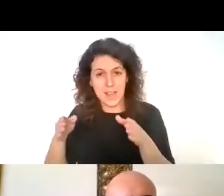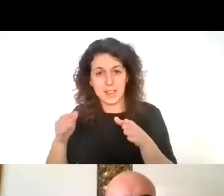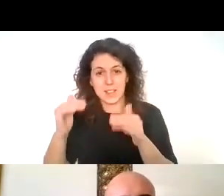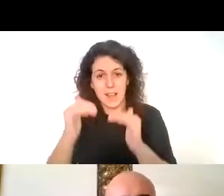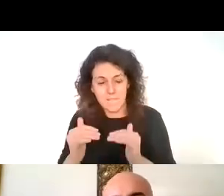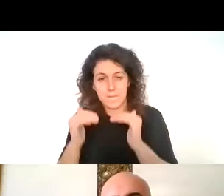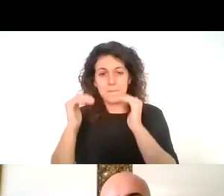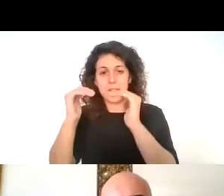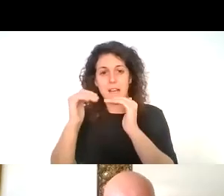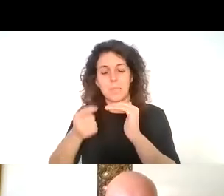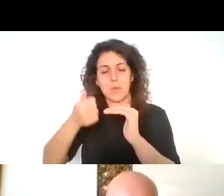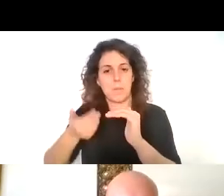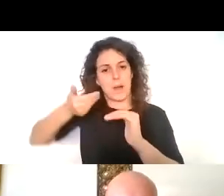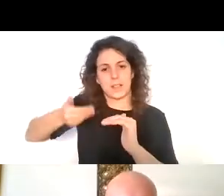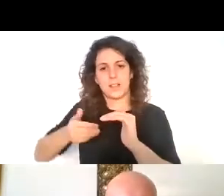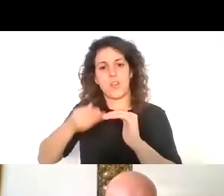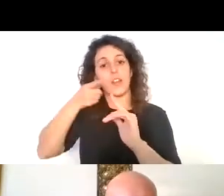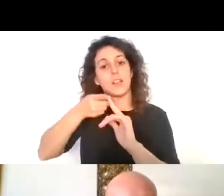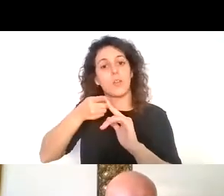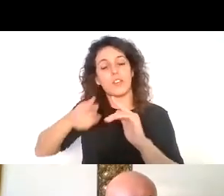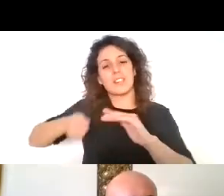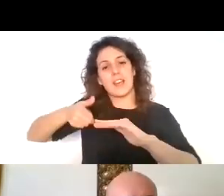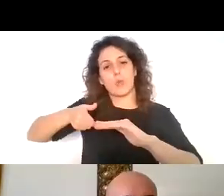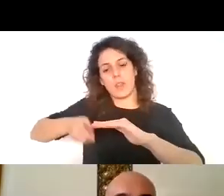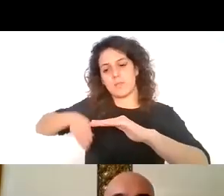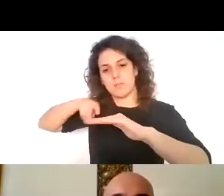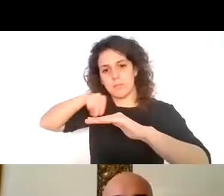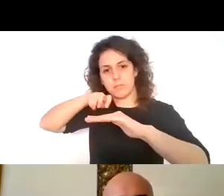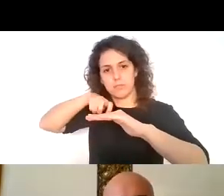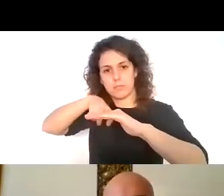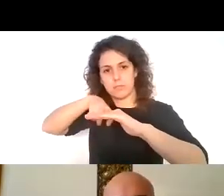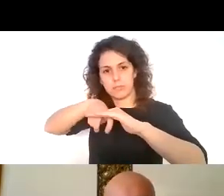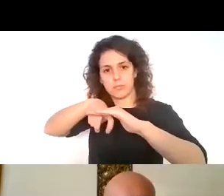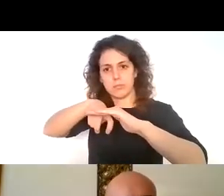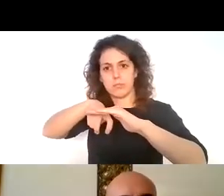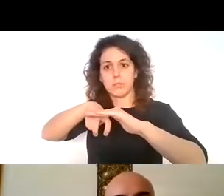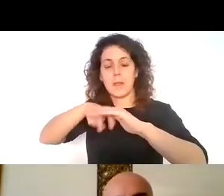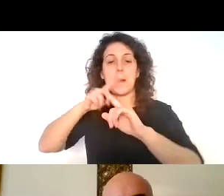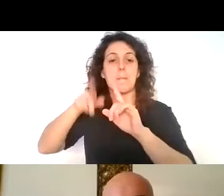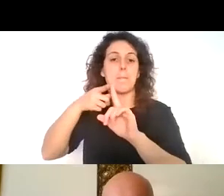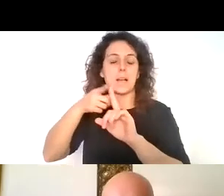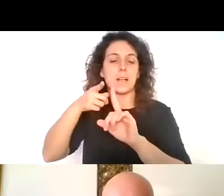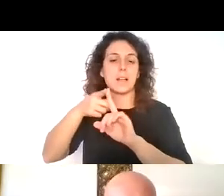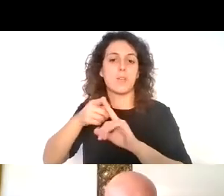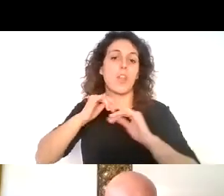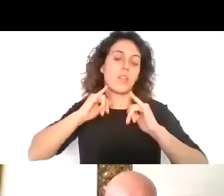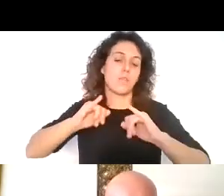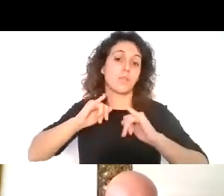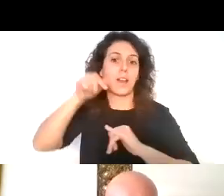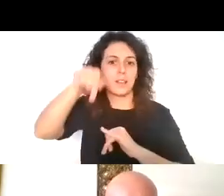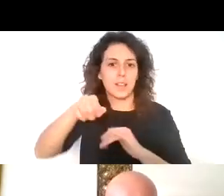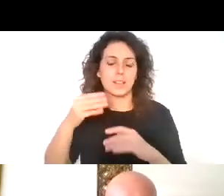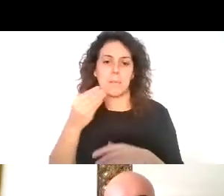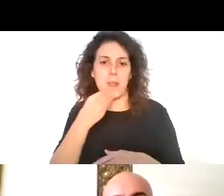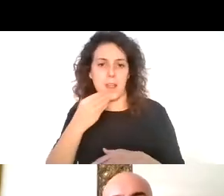normal, pudiendo entrar una silla de ruedas debajo de ellas y que puedan disfrutar de este merendero como uno más de los miles de